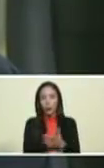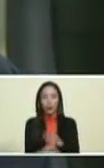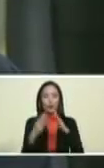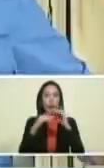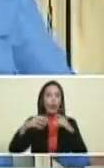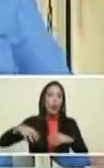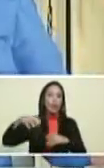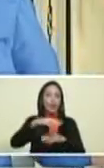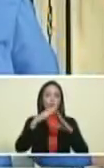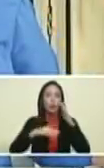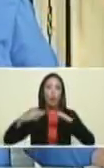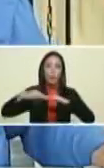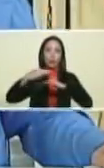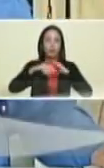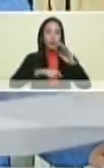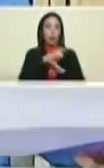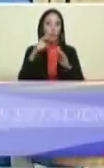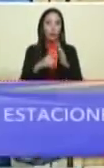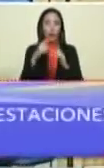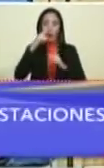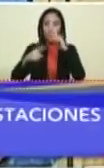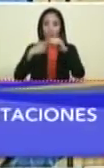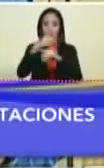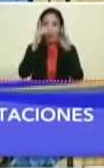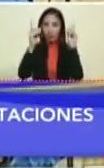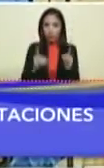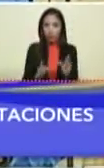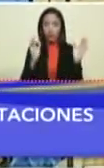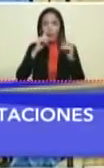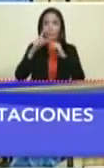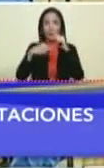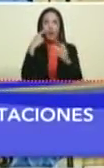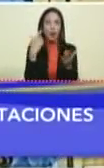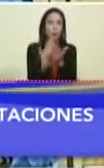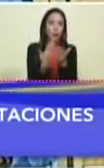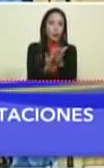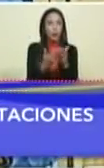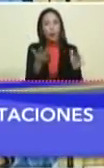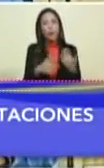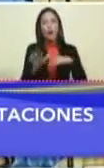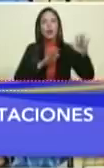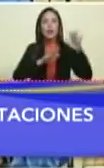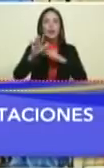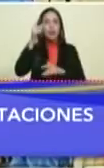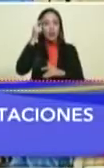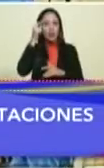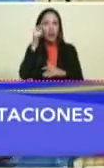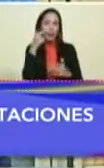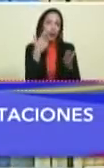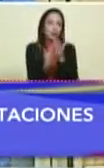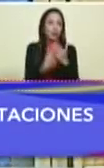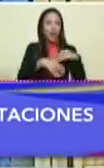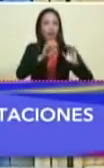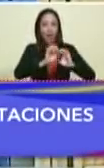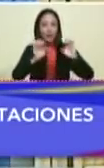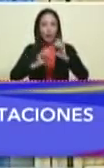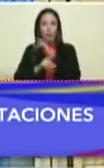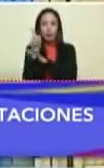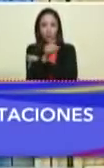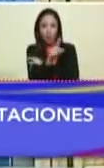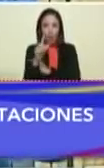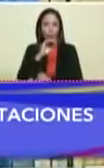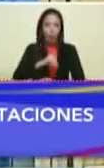he decidido ir a un periodo de prueba de 15 días. Ustedes lo van a